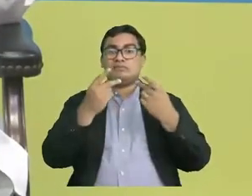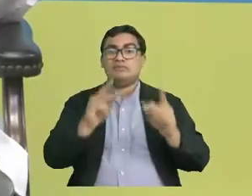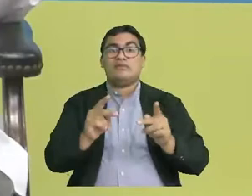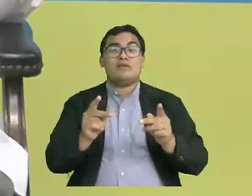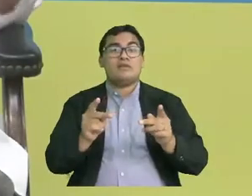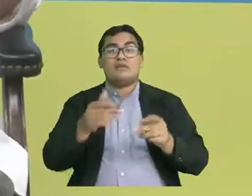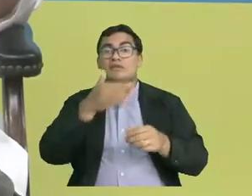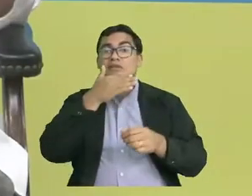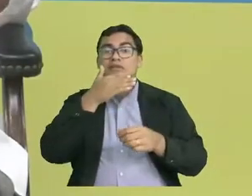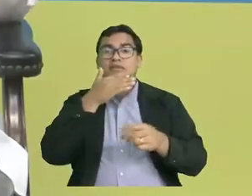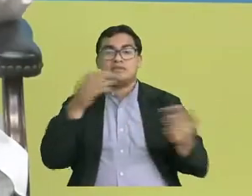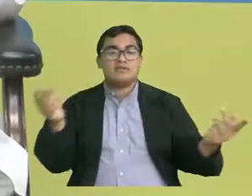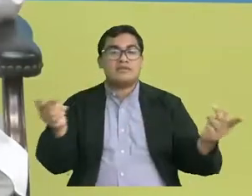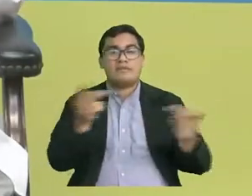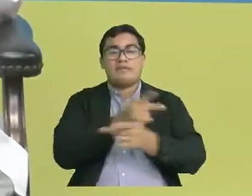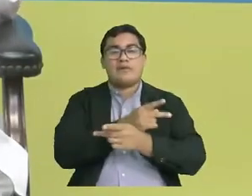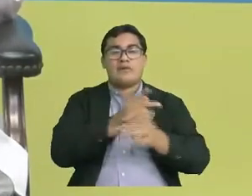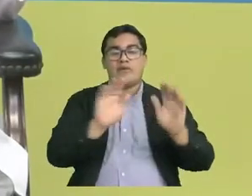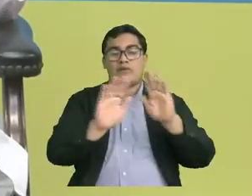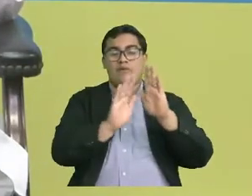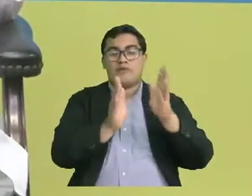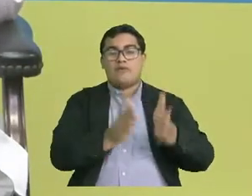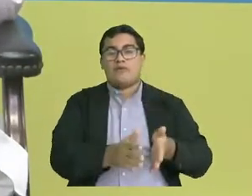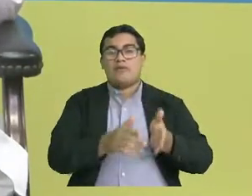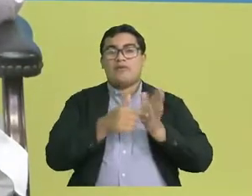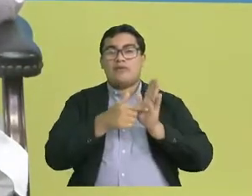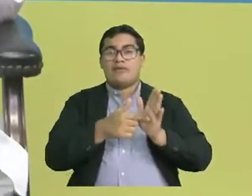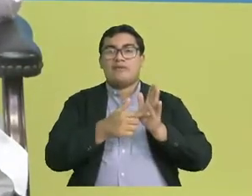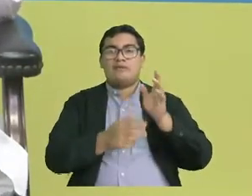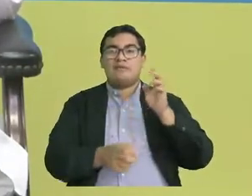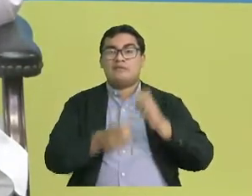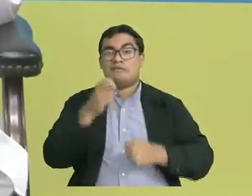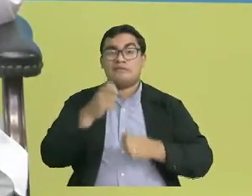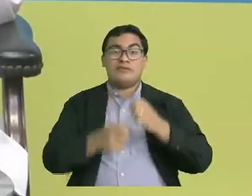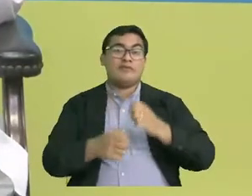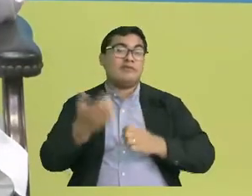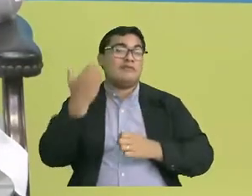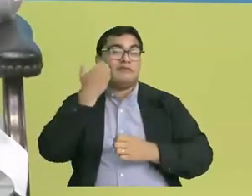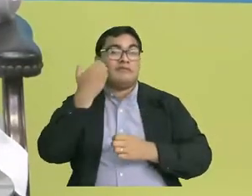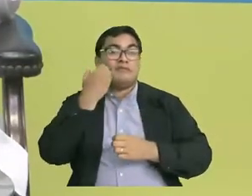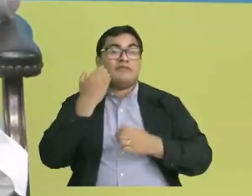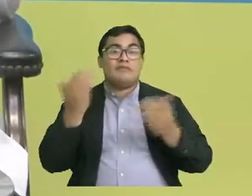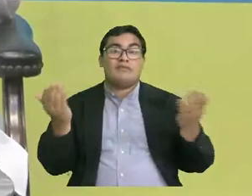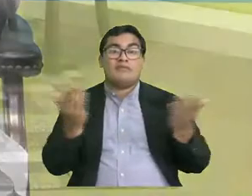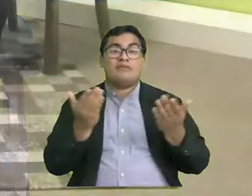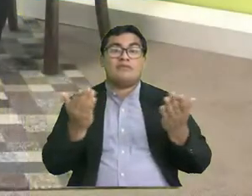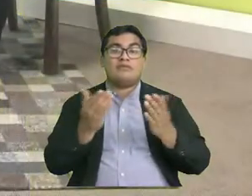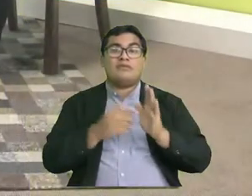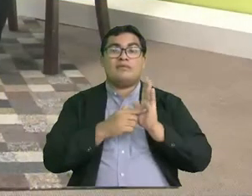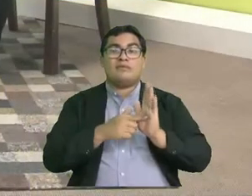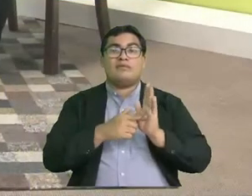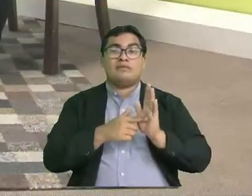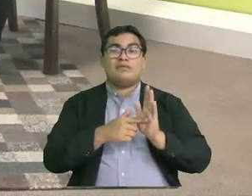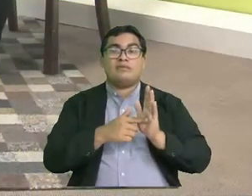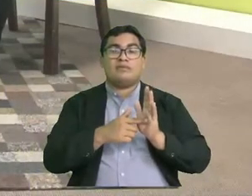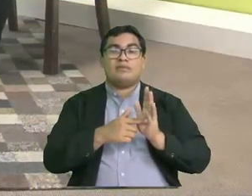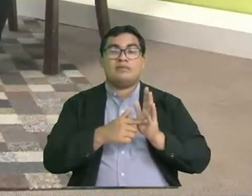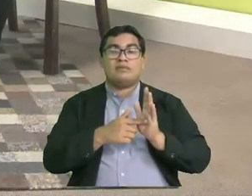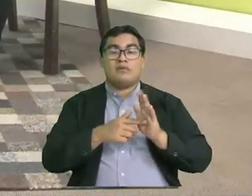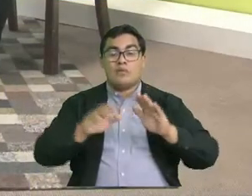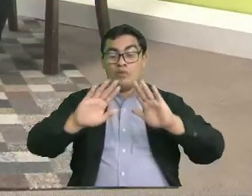grave en las mujeres, porque el problema que hace esta enfermedad es que hace que el